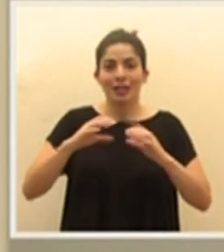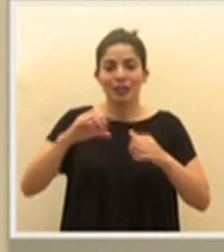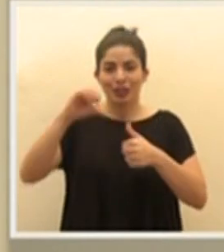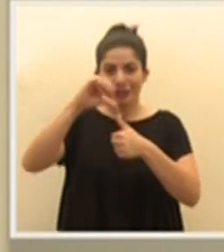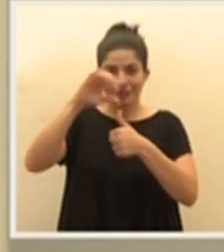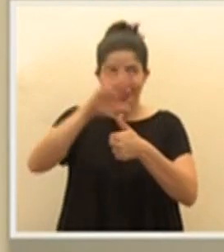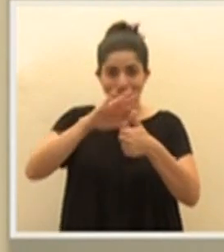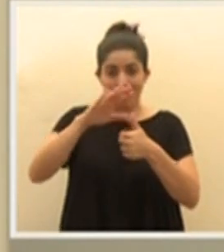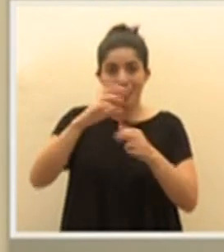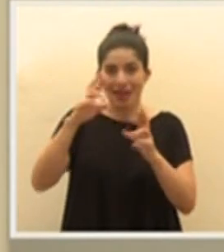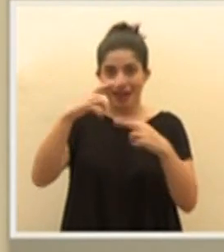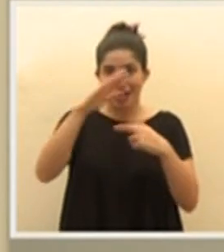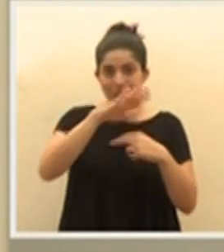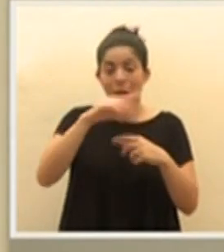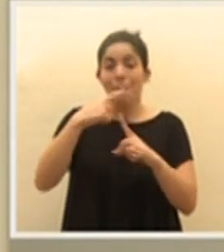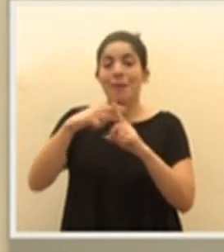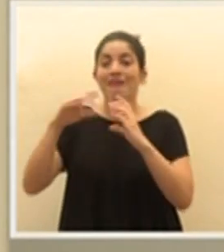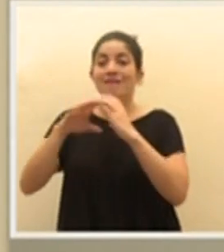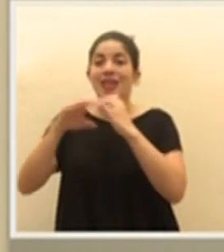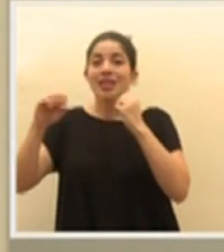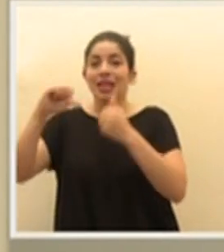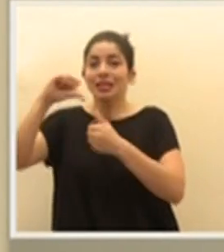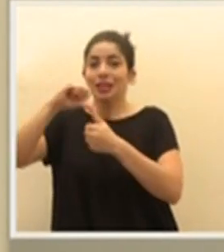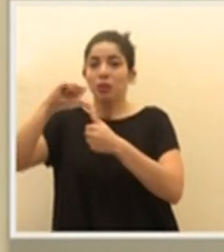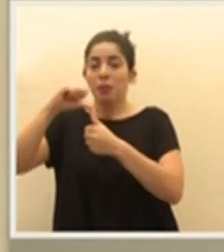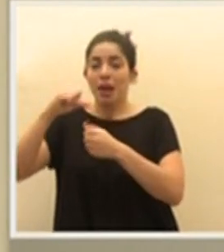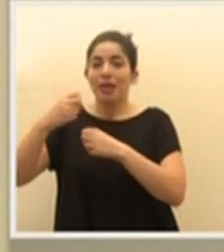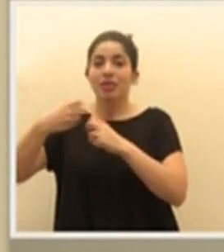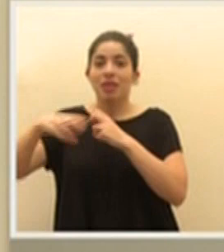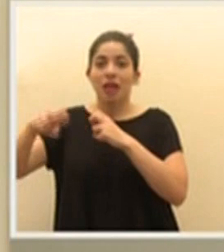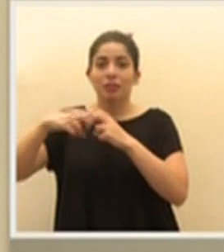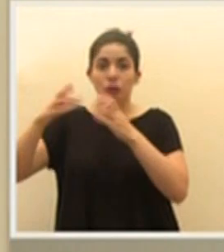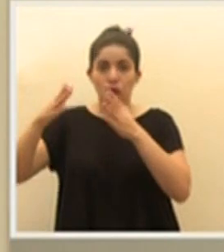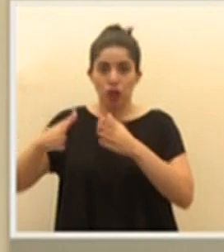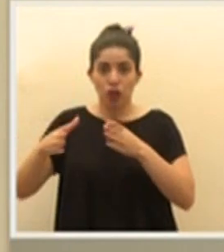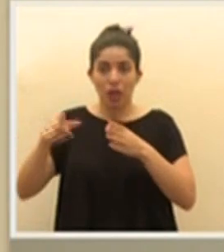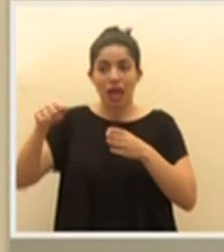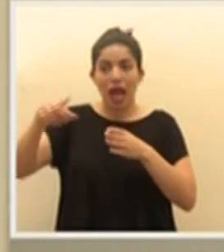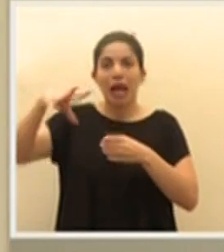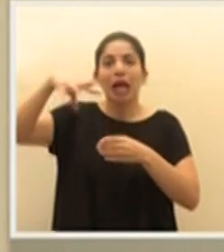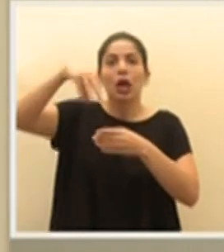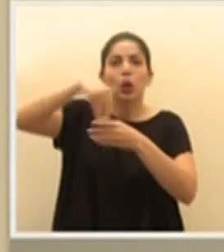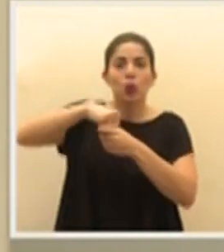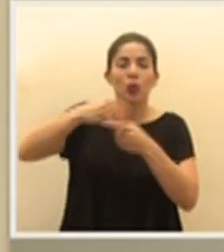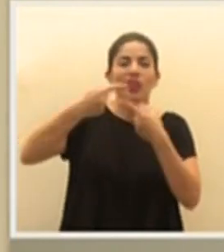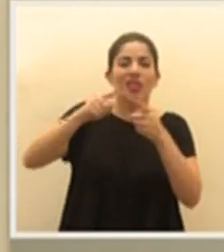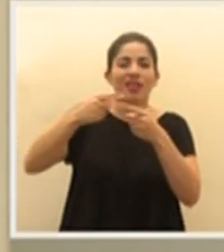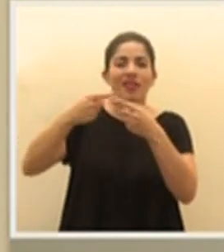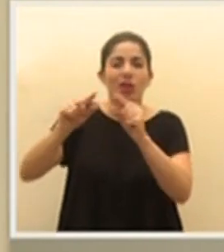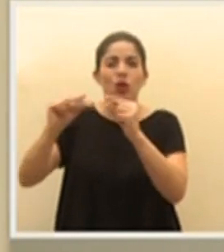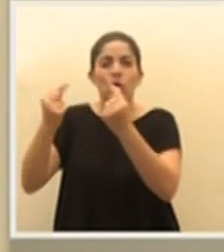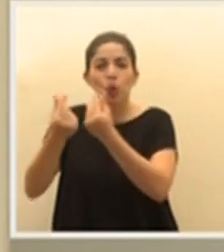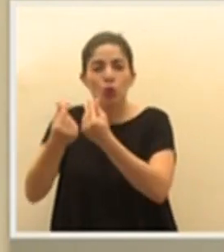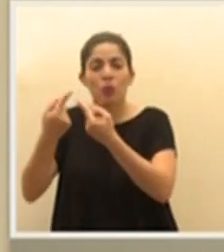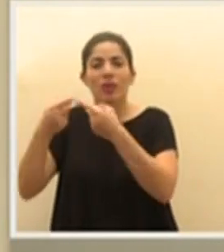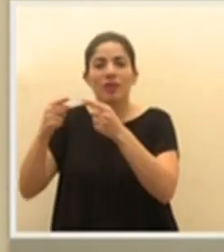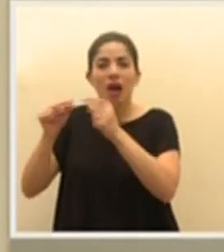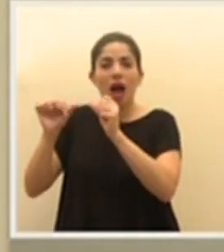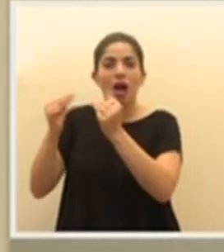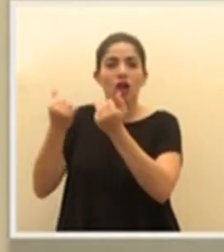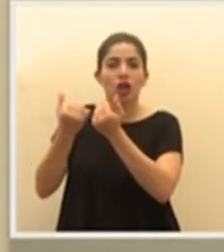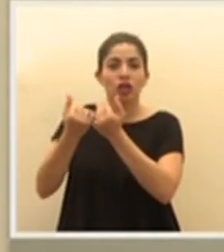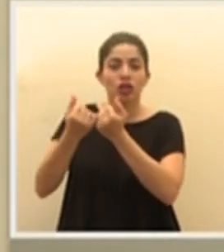la Federación Centroamericana de Transporte, que agrupa los diferentes gremios y asociaciones de